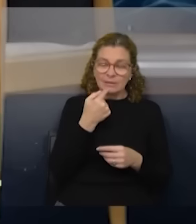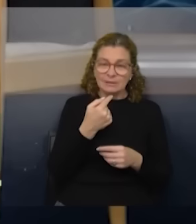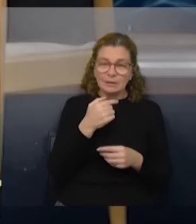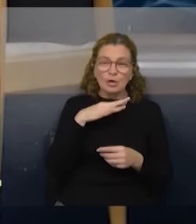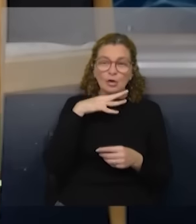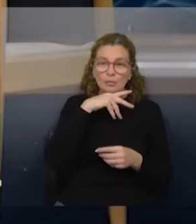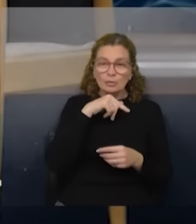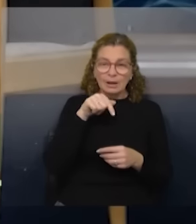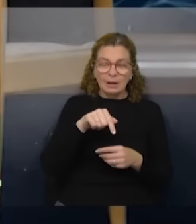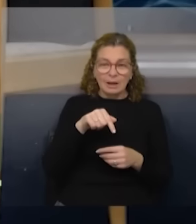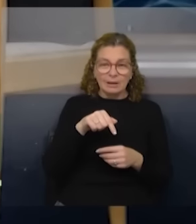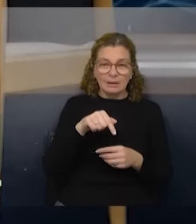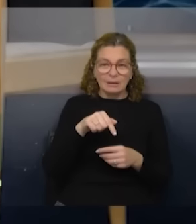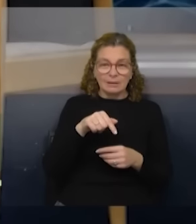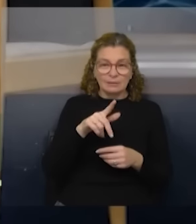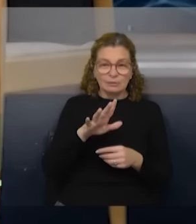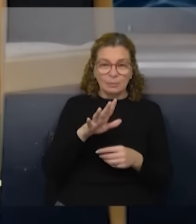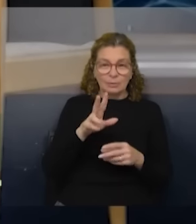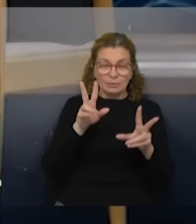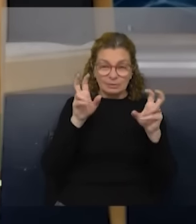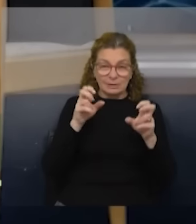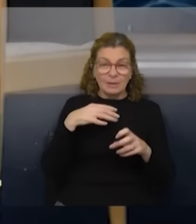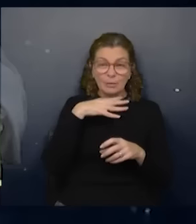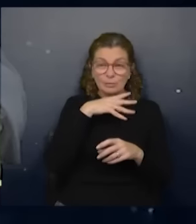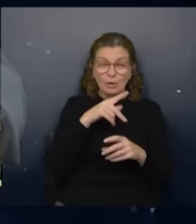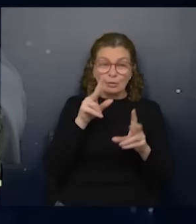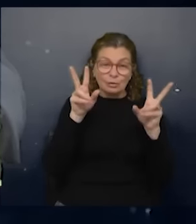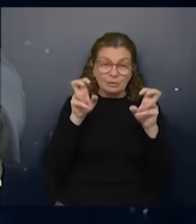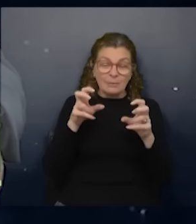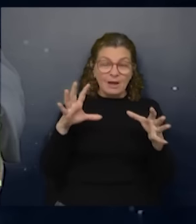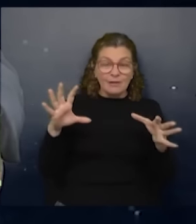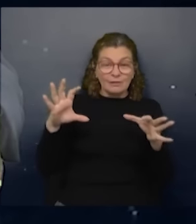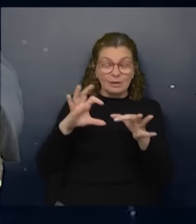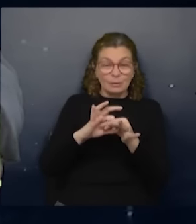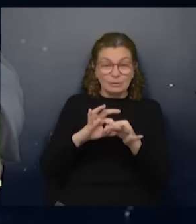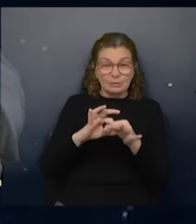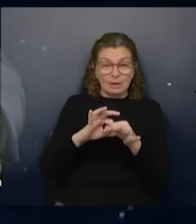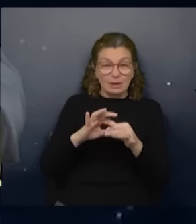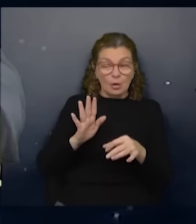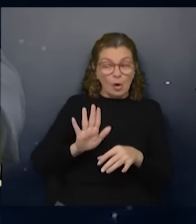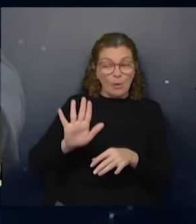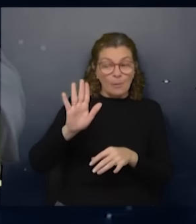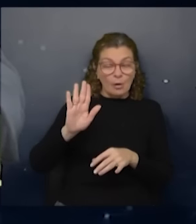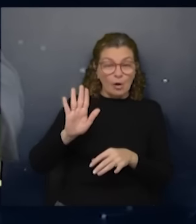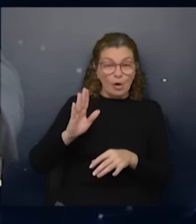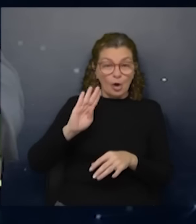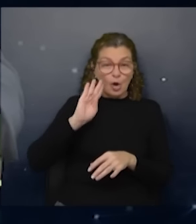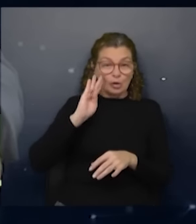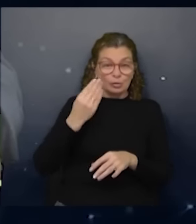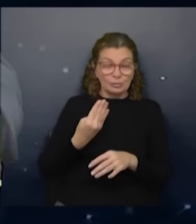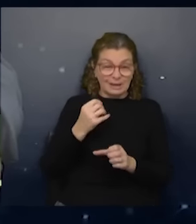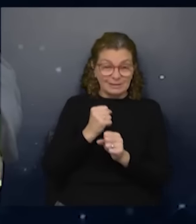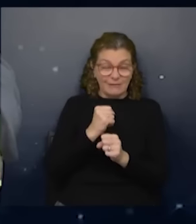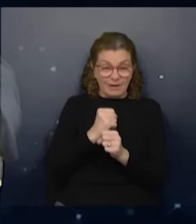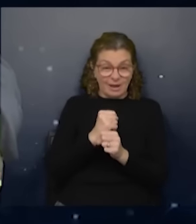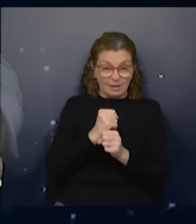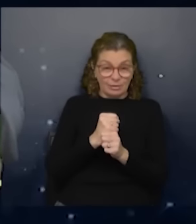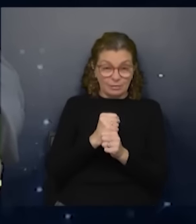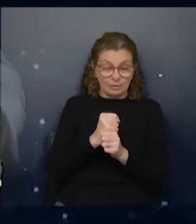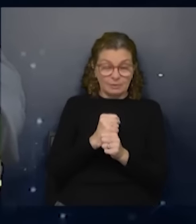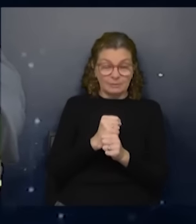acá yo creo que no son temas de corrupción son temas vinculado de vi conductas de funcionario eventualmente